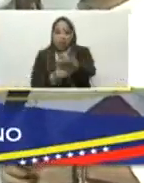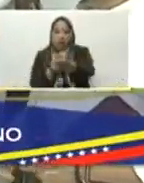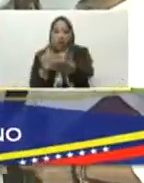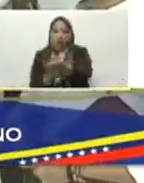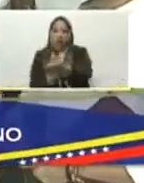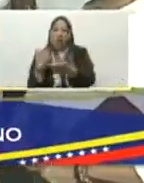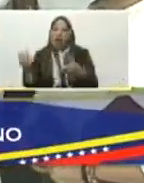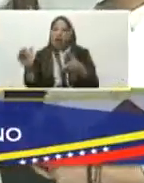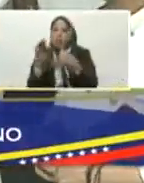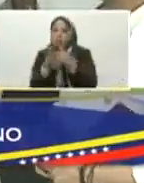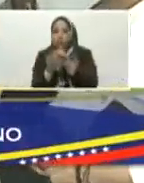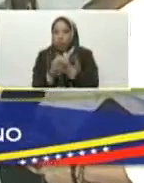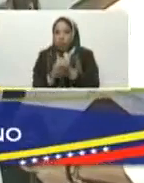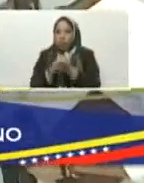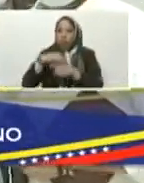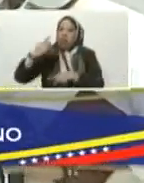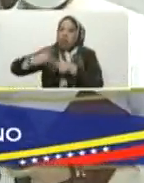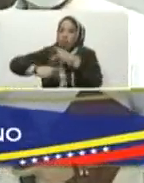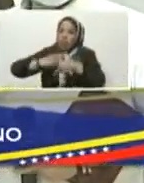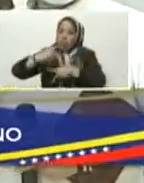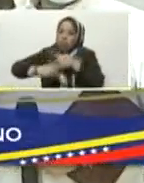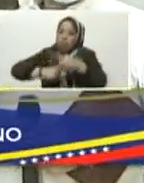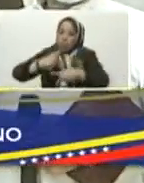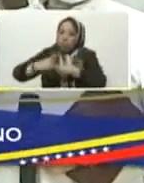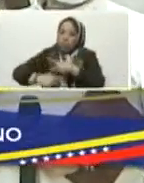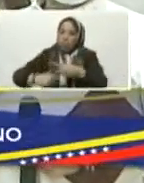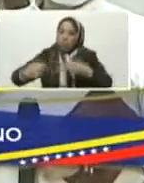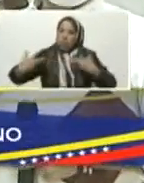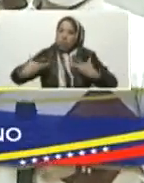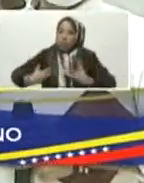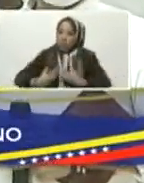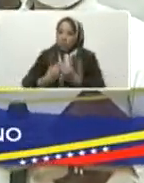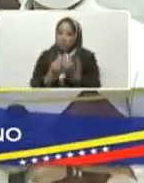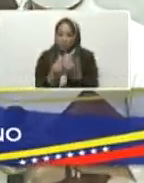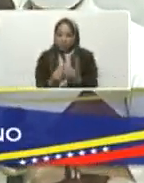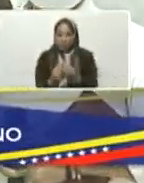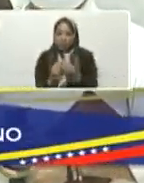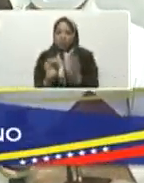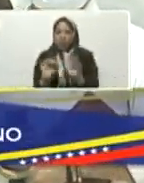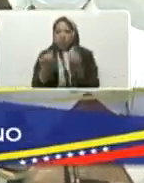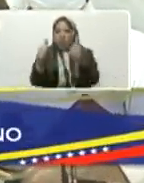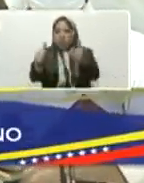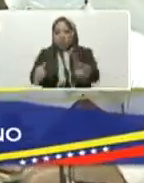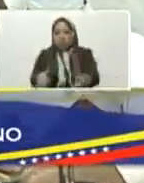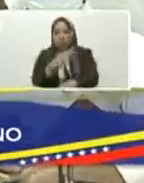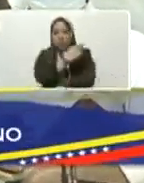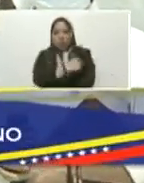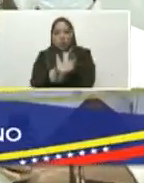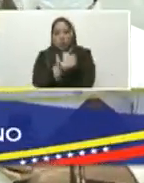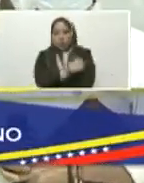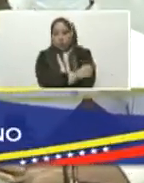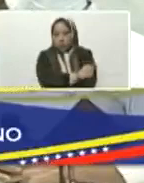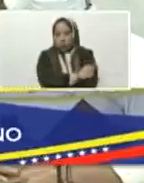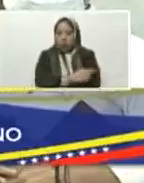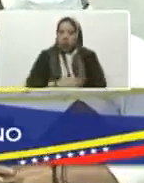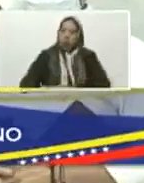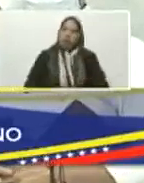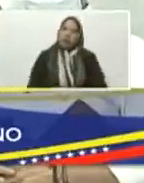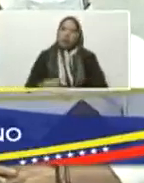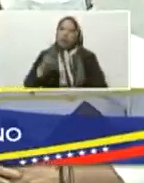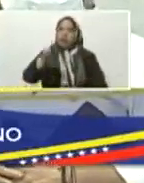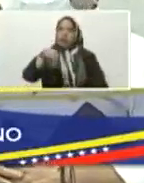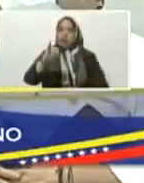solidaridad en este proceso de entrega del renacimiento del hospital